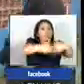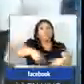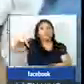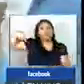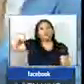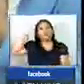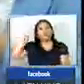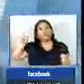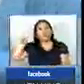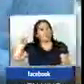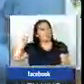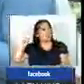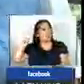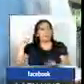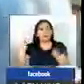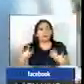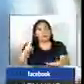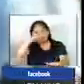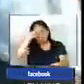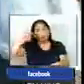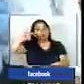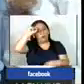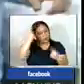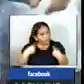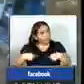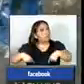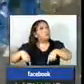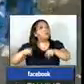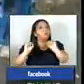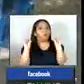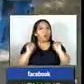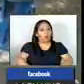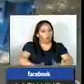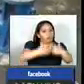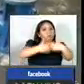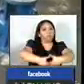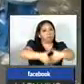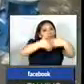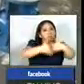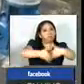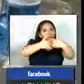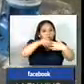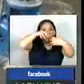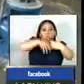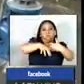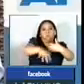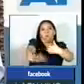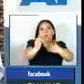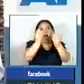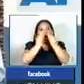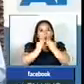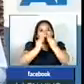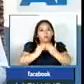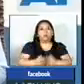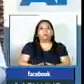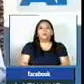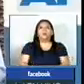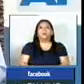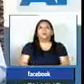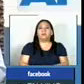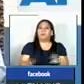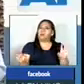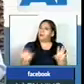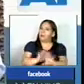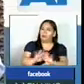que los trabajos continúan con el objetivo de incrementar el nivel de producción y mejorar la distribución del agua. No vamos a